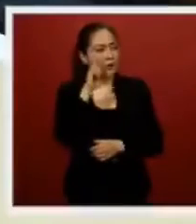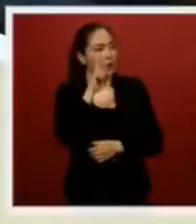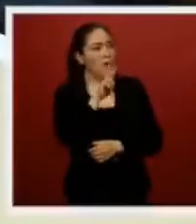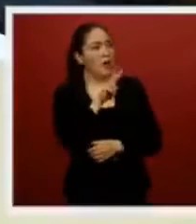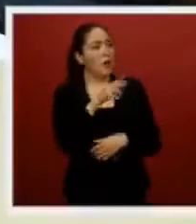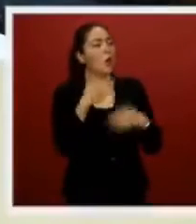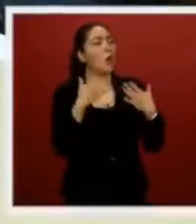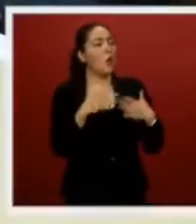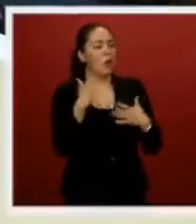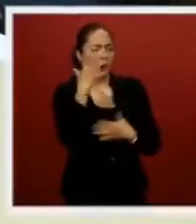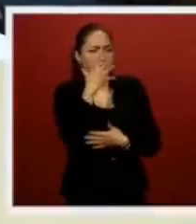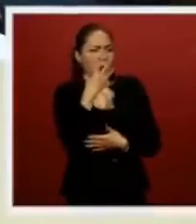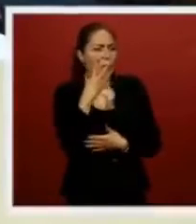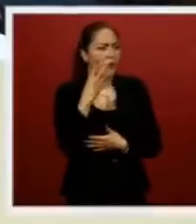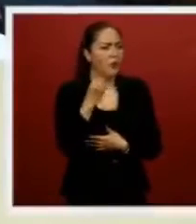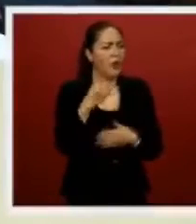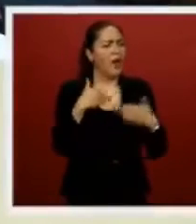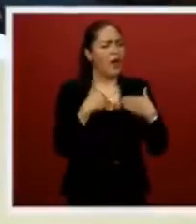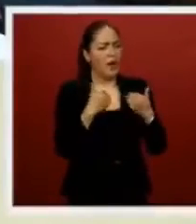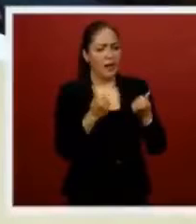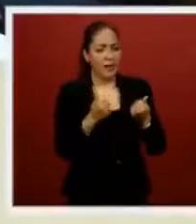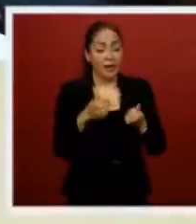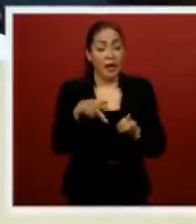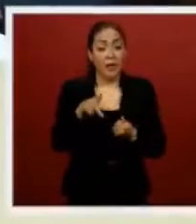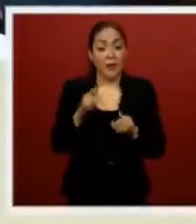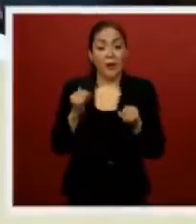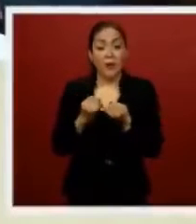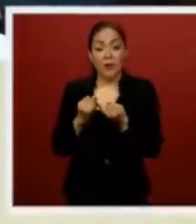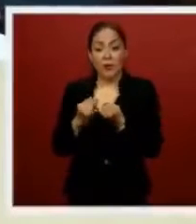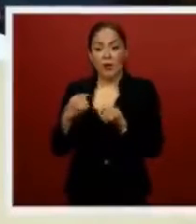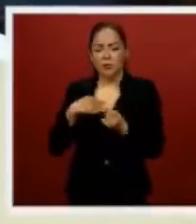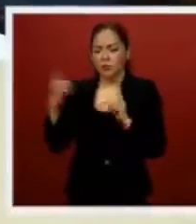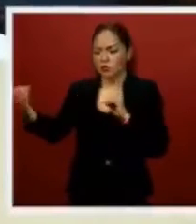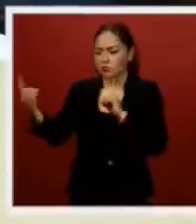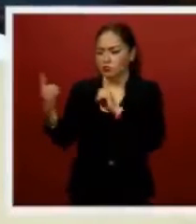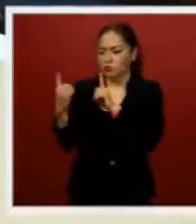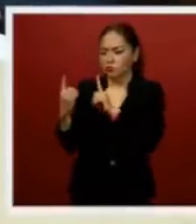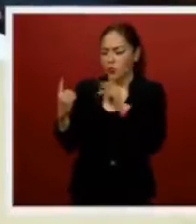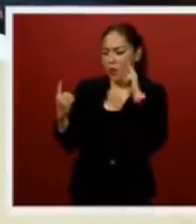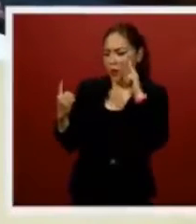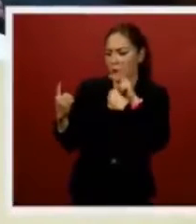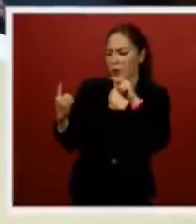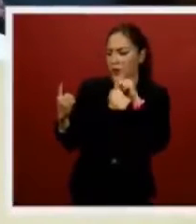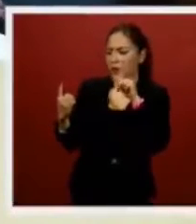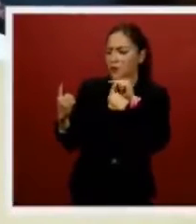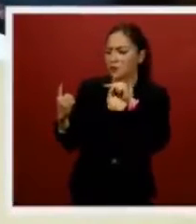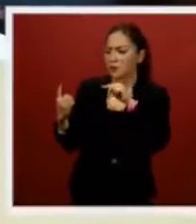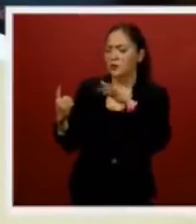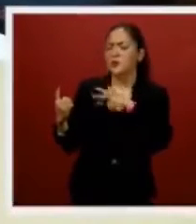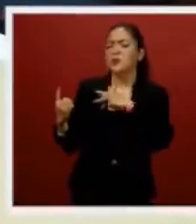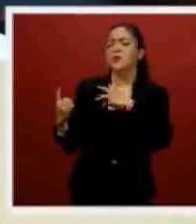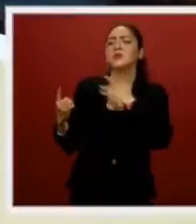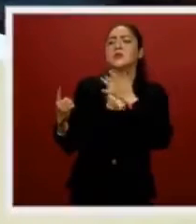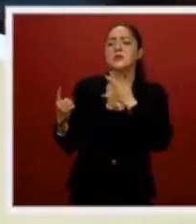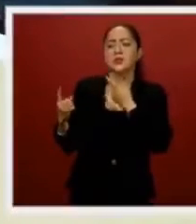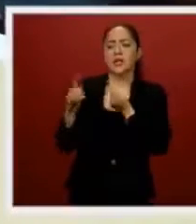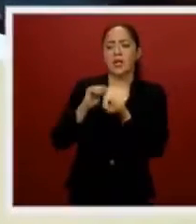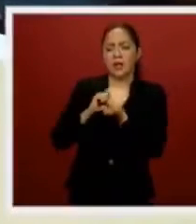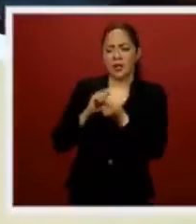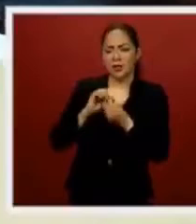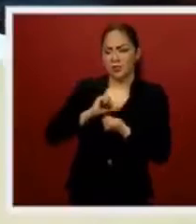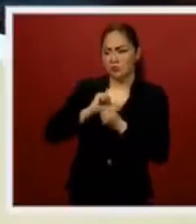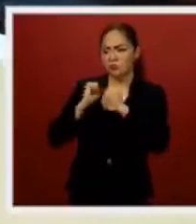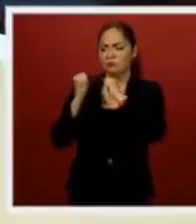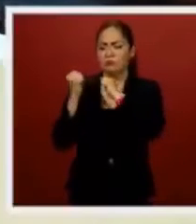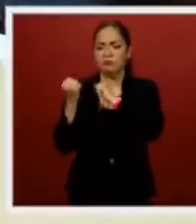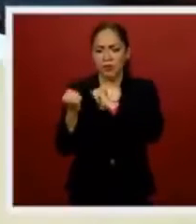sensibilidad humana, de sentir lo que le está pasando a los otros, de sentir lo que le pasa a los seres humanos, lo que le